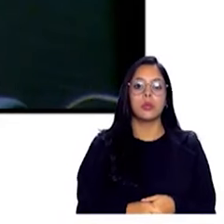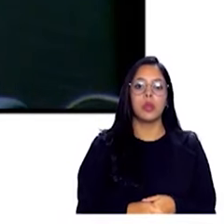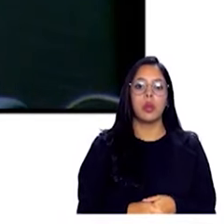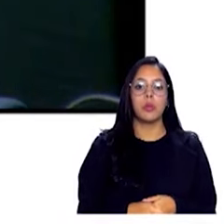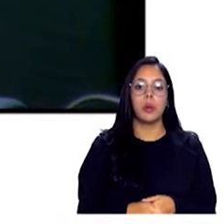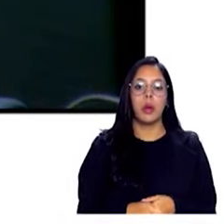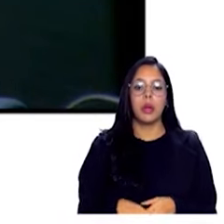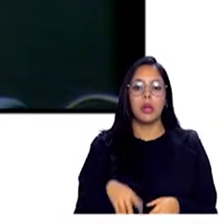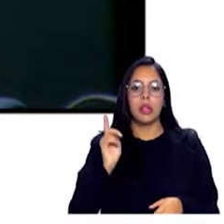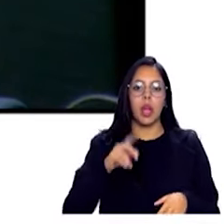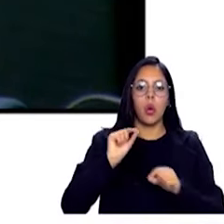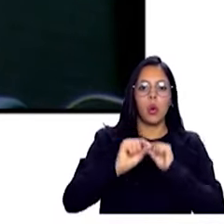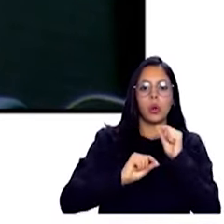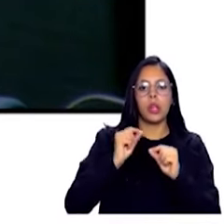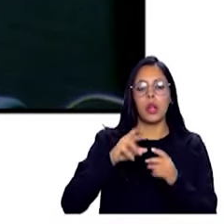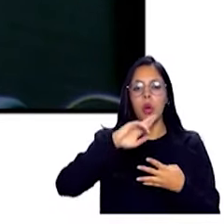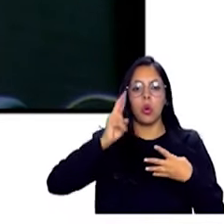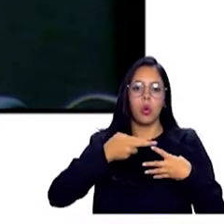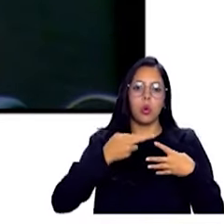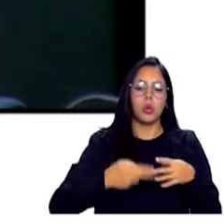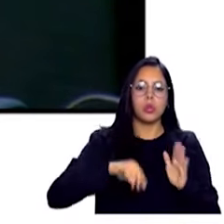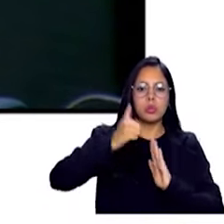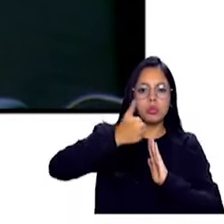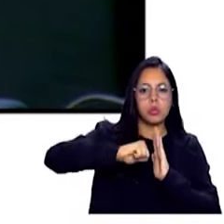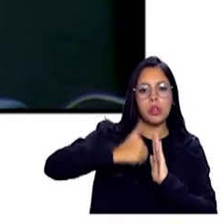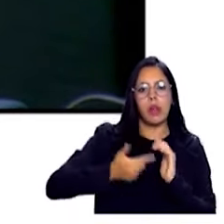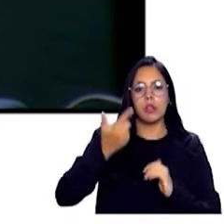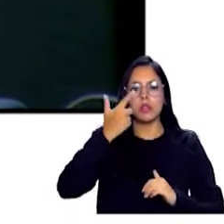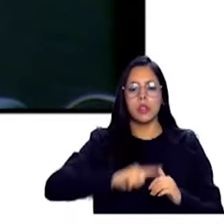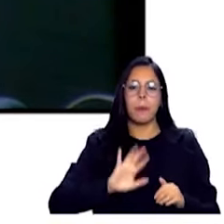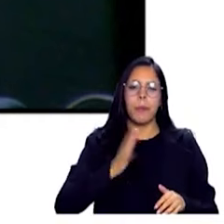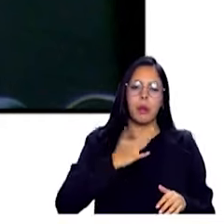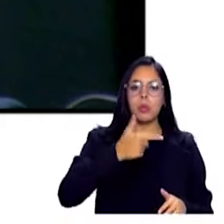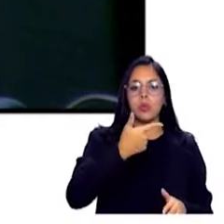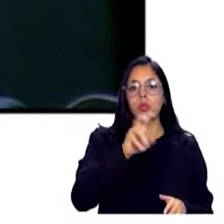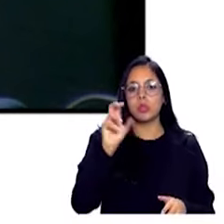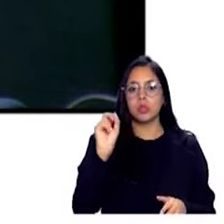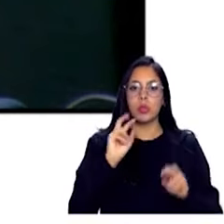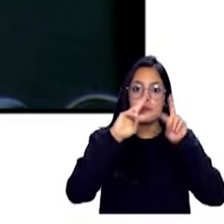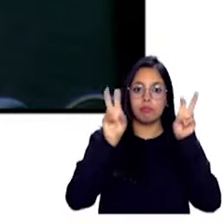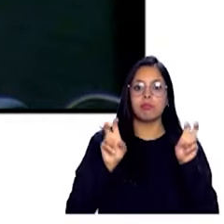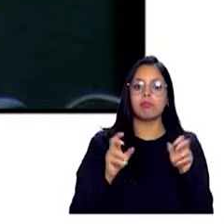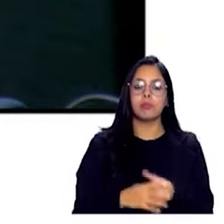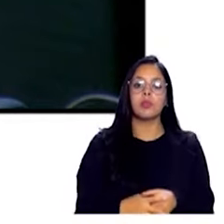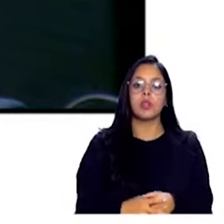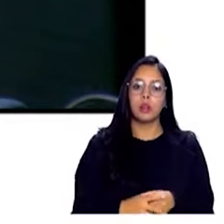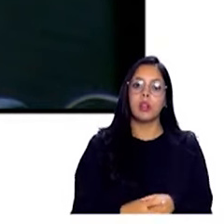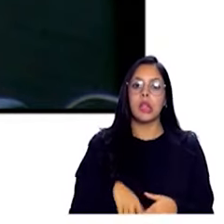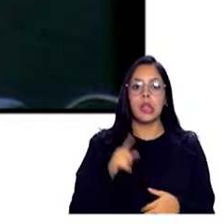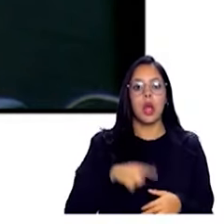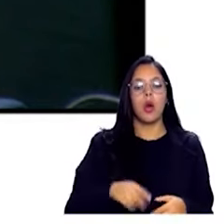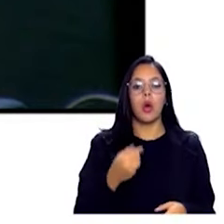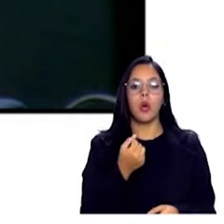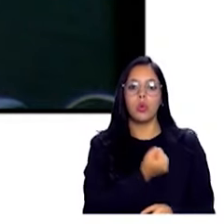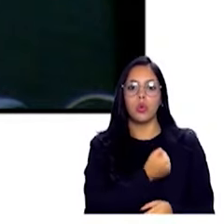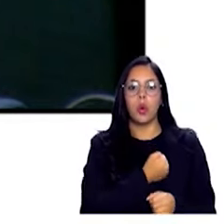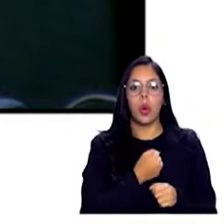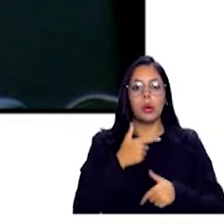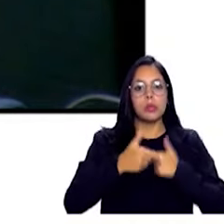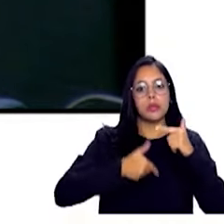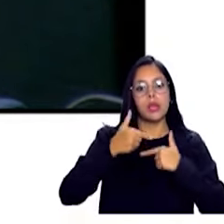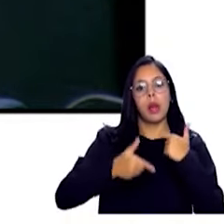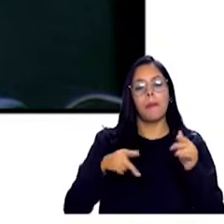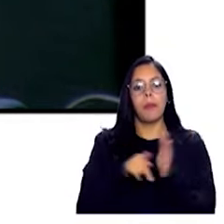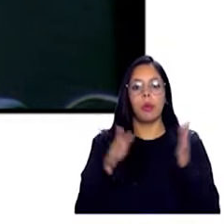otros 200 o 250 asuntos al ao con lo cual el volumen de trabajo desde la perspectiva nuestra de la carga de